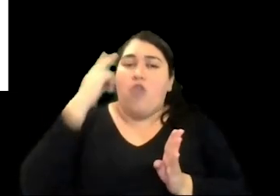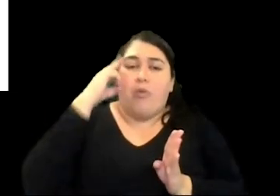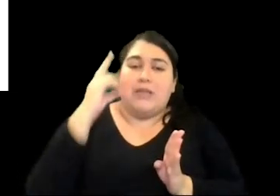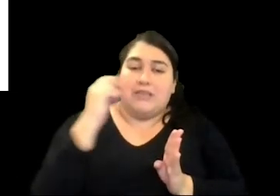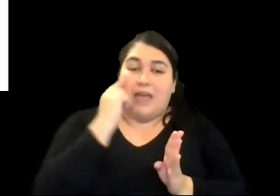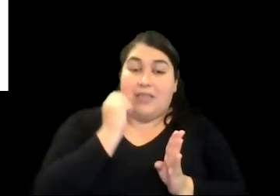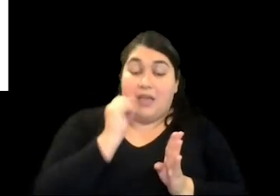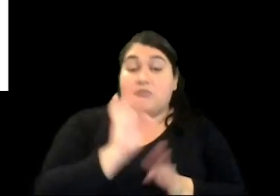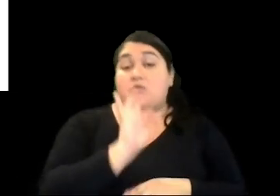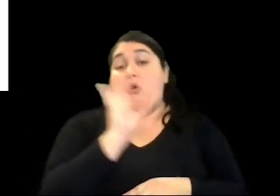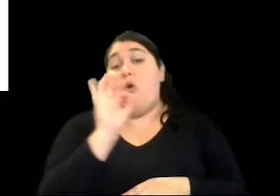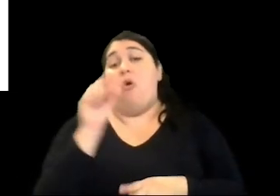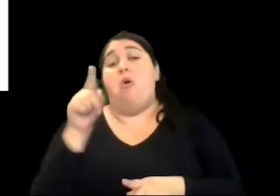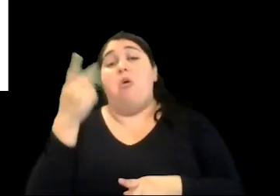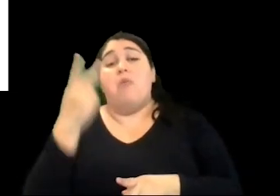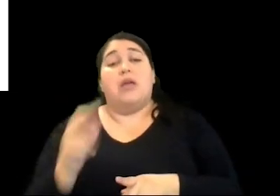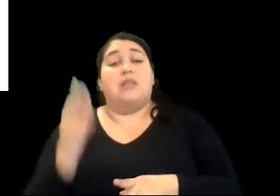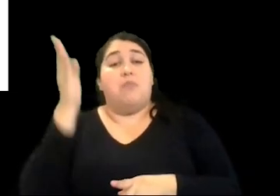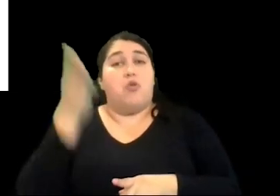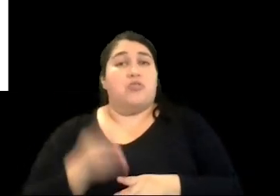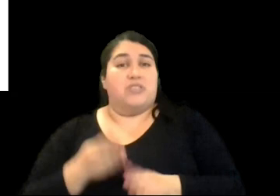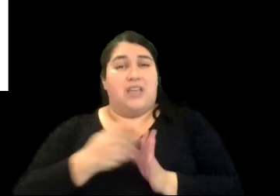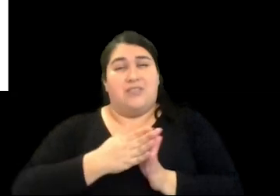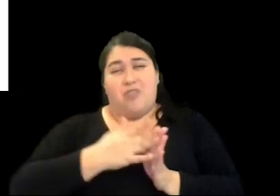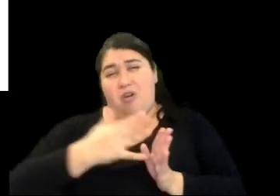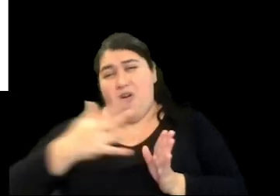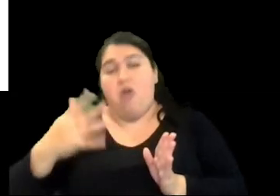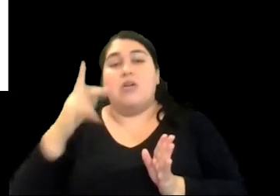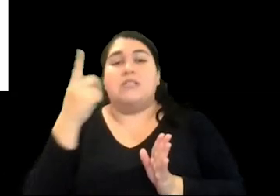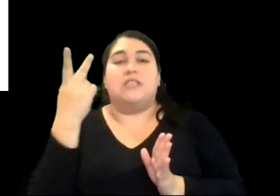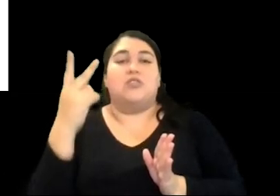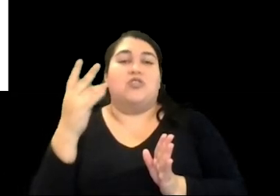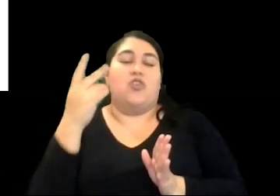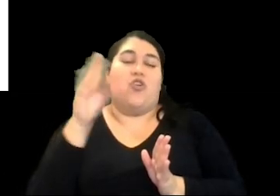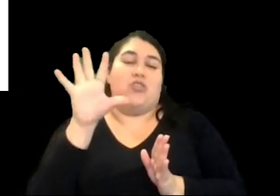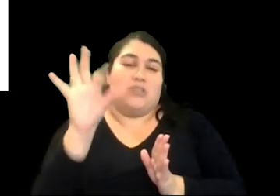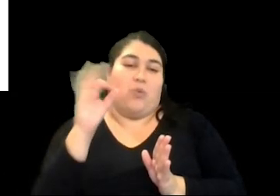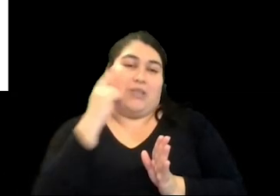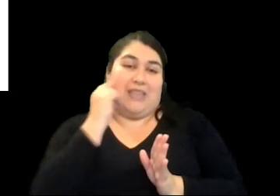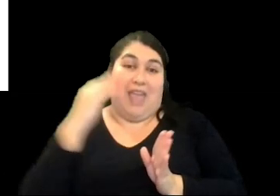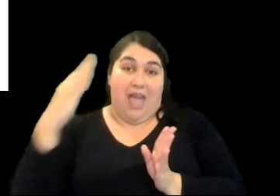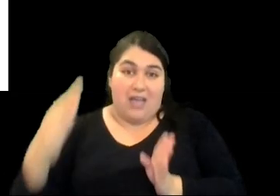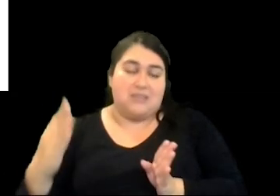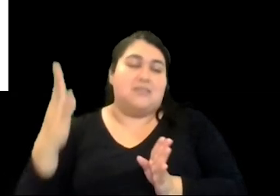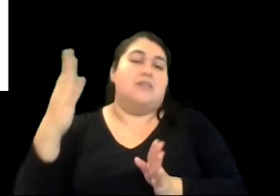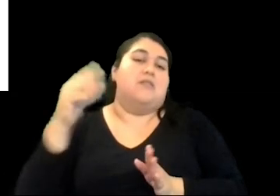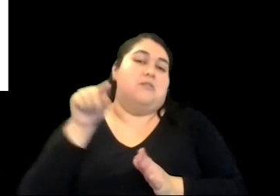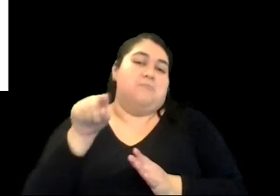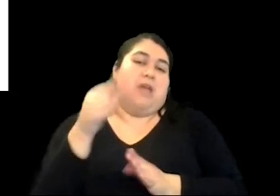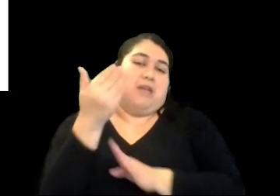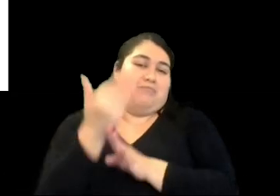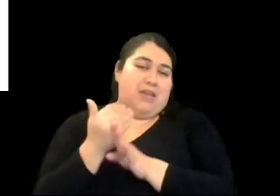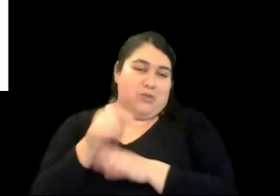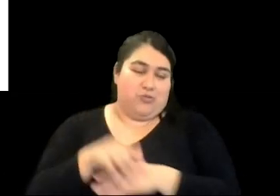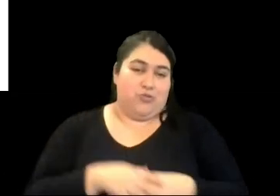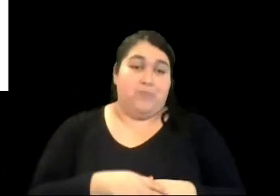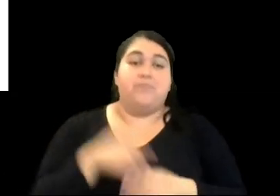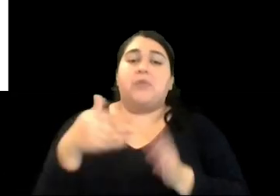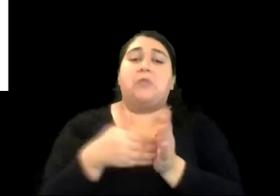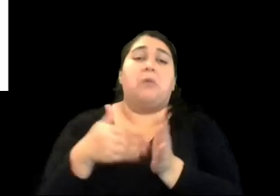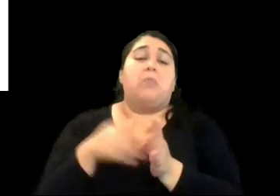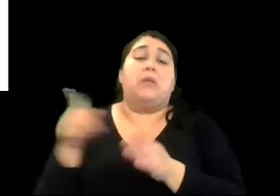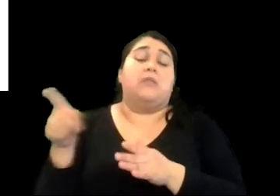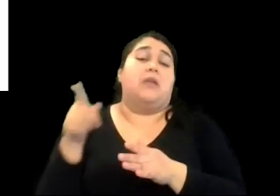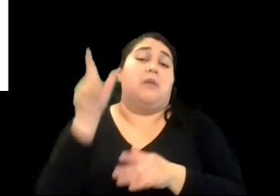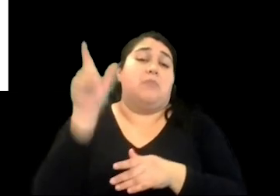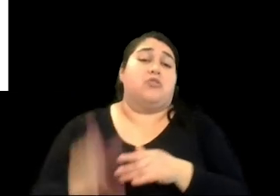20% de los intereses del día 91 al 150. Por eso, el momento en que el contribuyente adhiera,